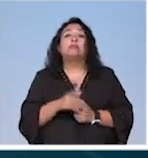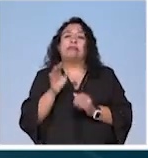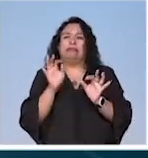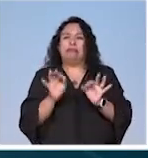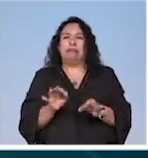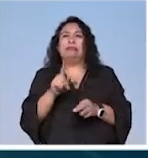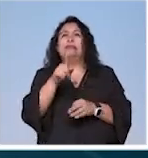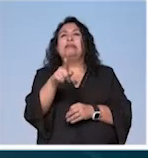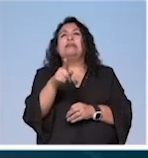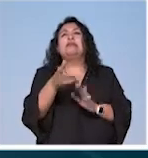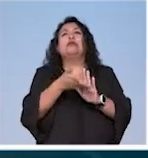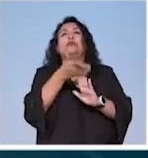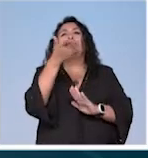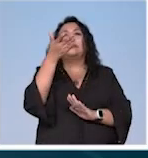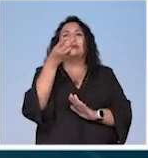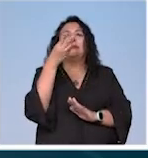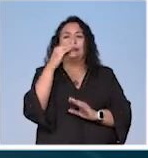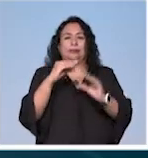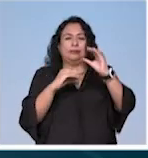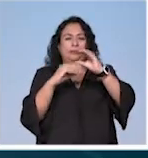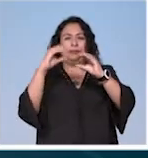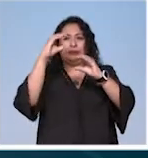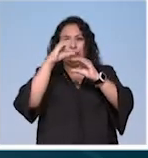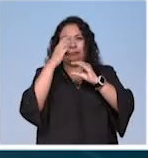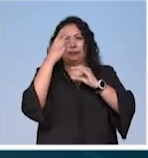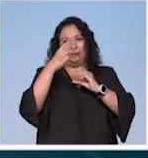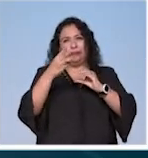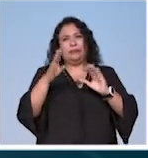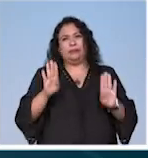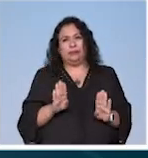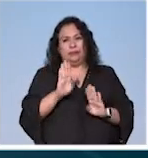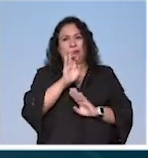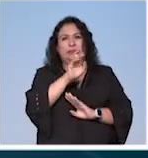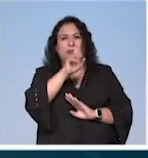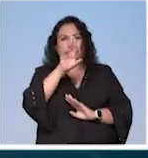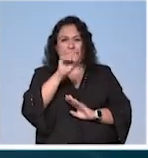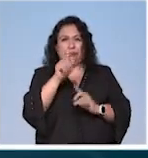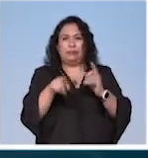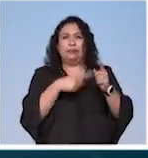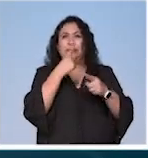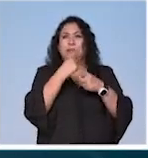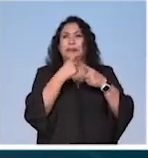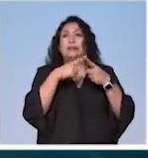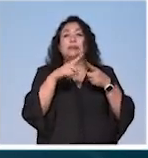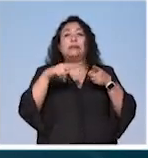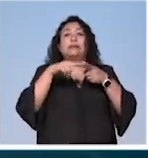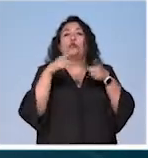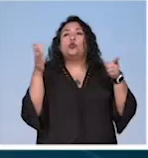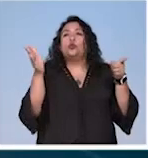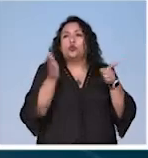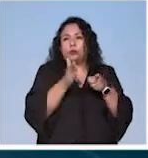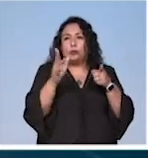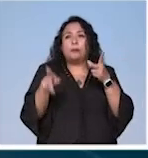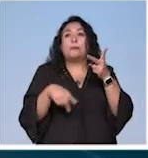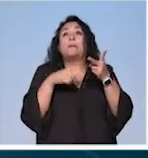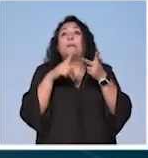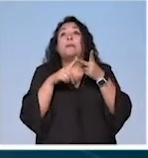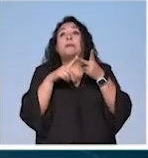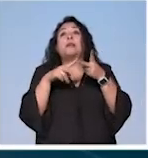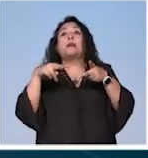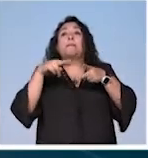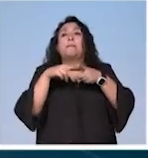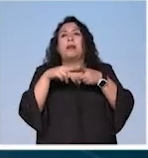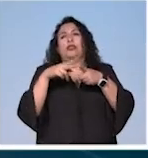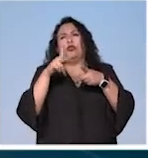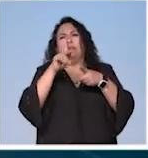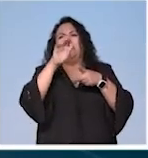Originalmente, este coloso se construyó a tres niveles y en tres núcleos de estilo barroco. El primero es el bloque del patio chico, el segundo, el patio de